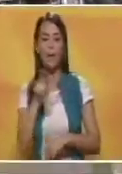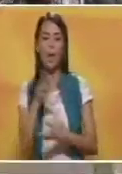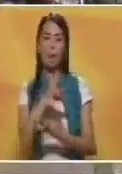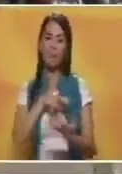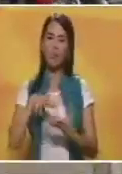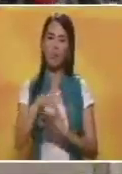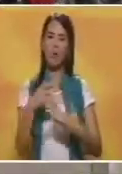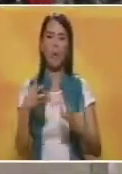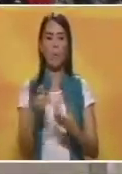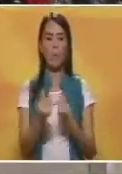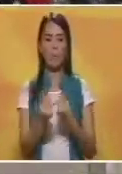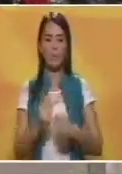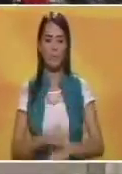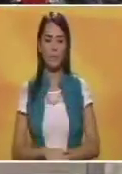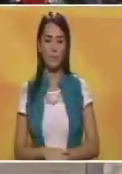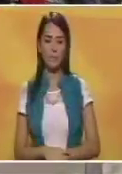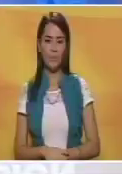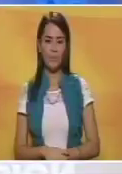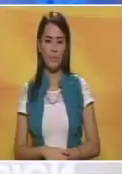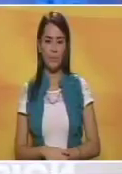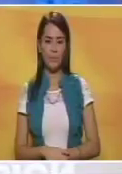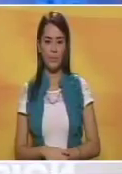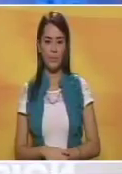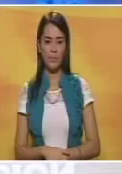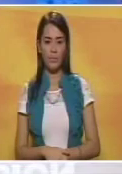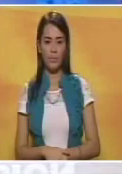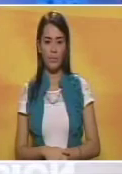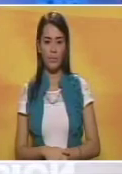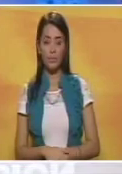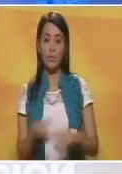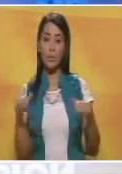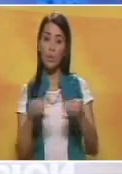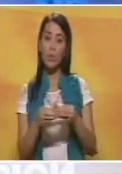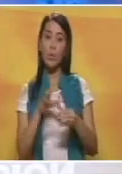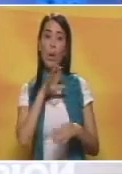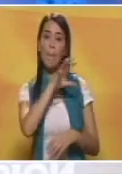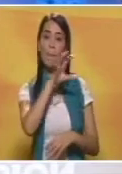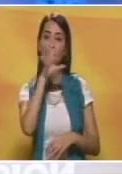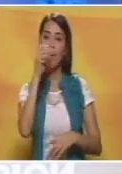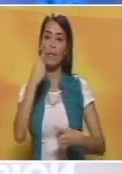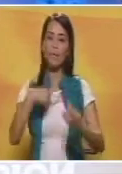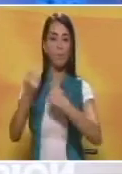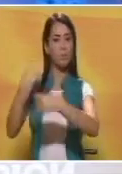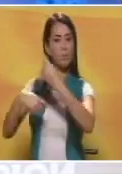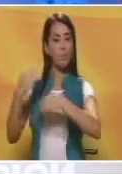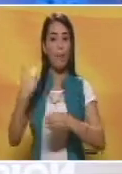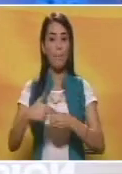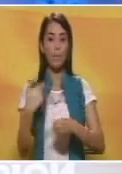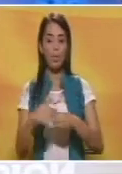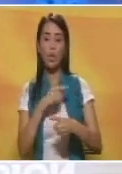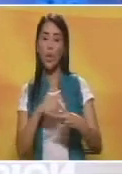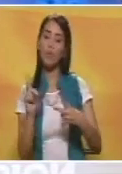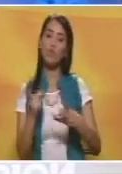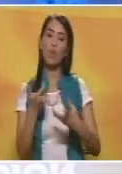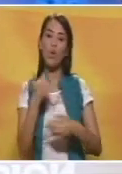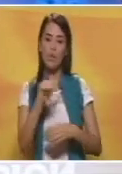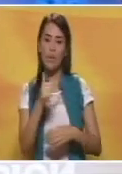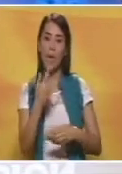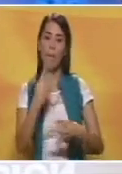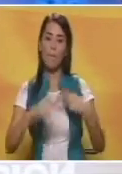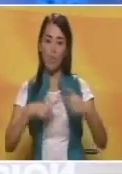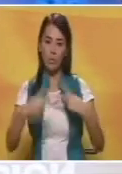guerra económica la organización de países exportadores de petróleo y otros 10 productores entre ellos